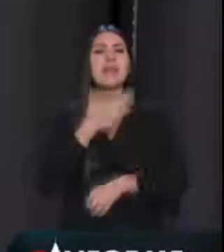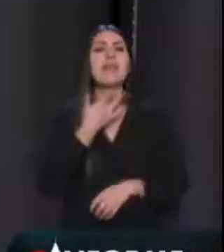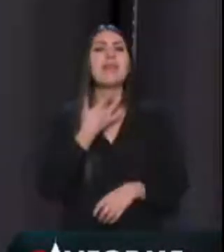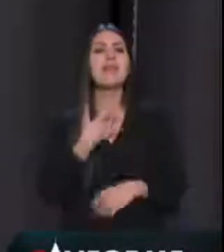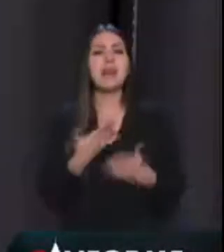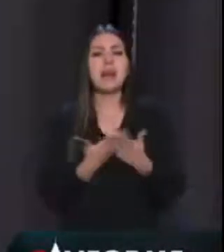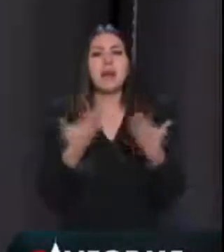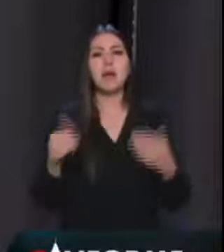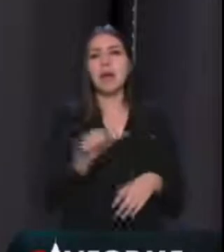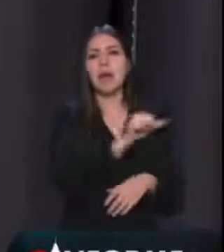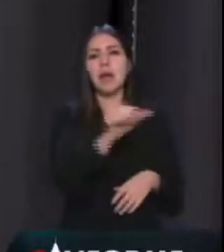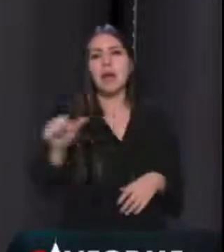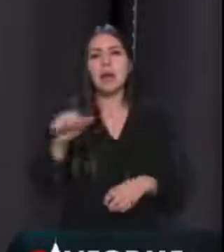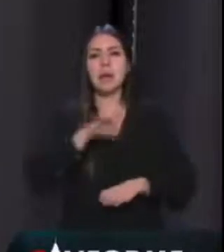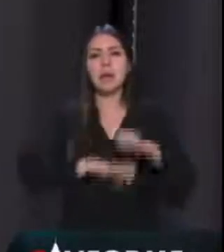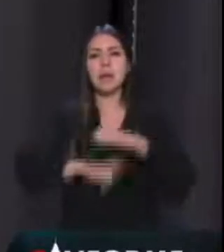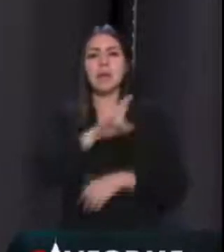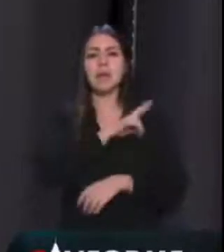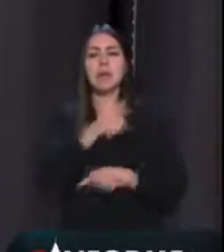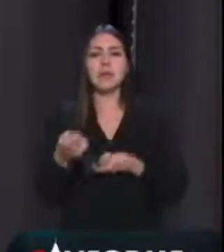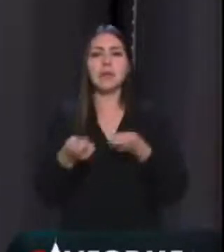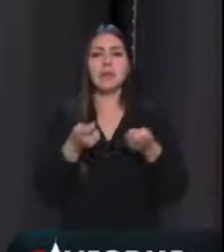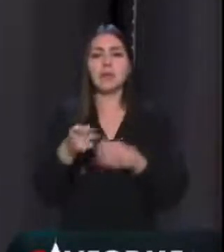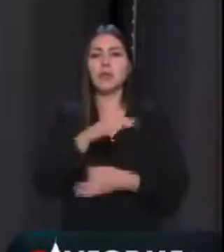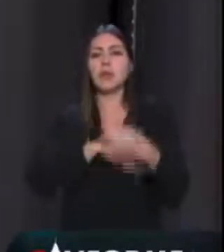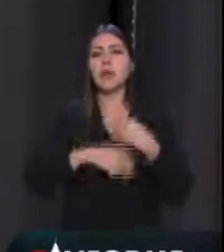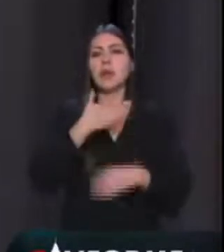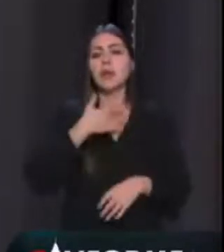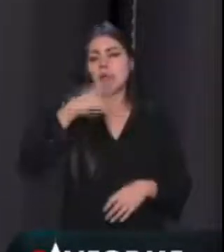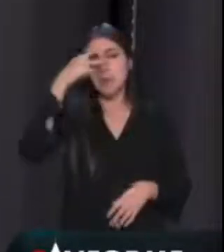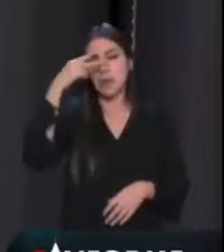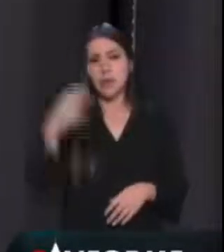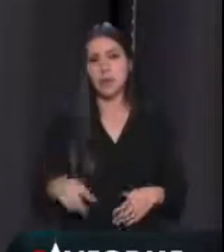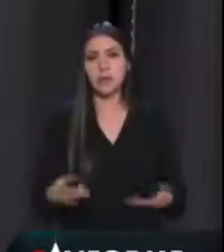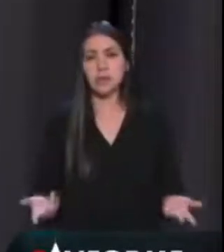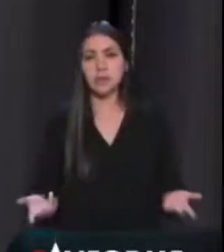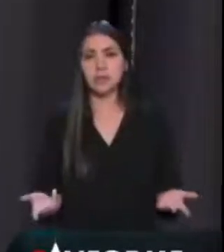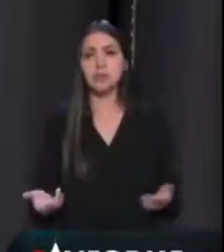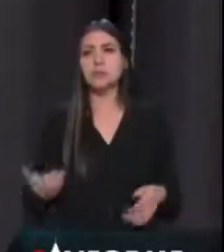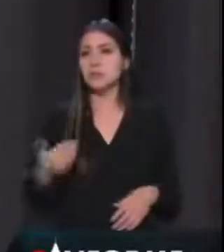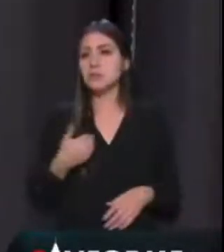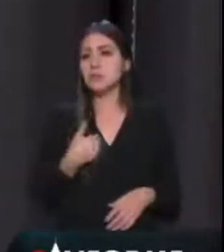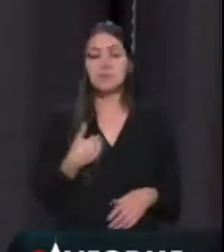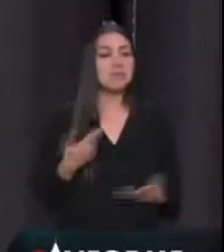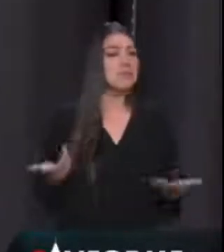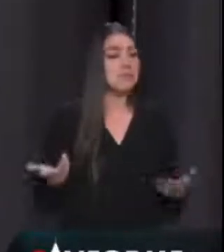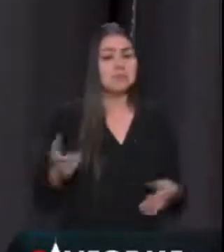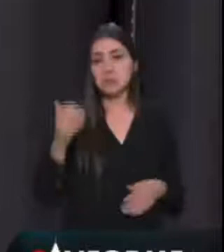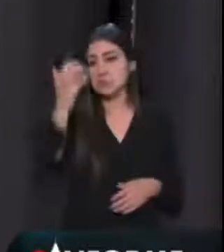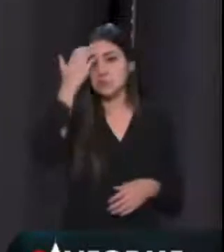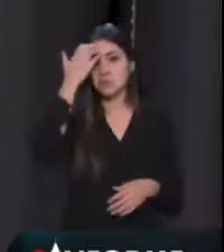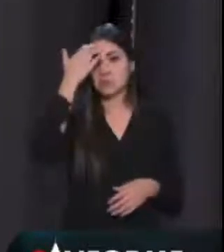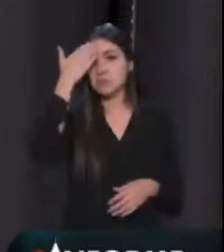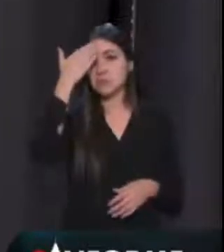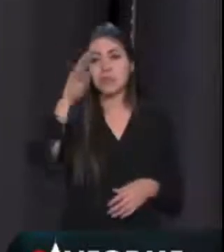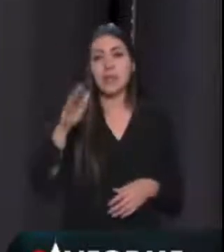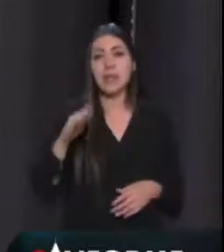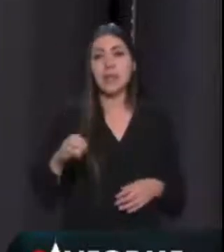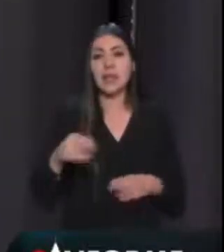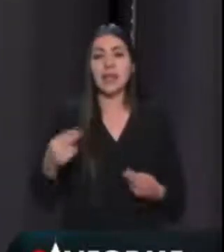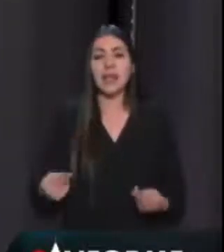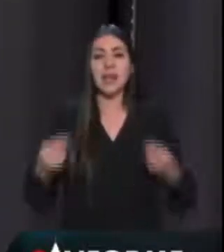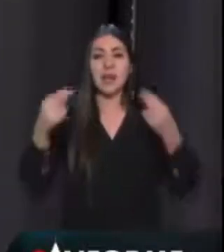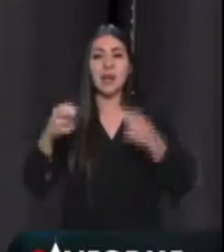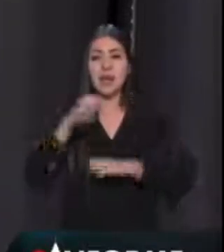los privados controlan una tercera parte de las gasolineras en México. Es decir, yo no conozco ninguna empresa